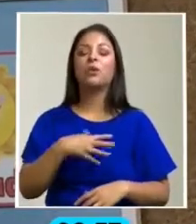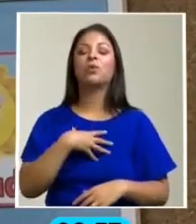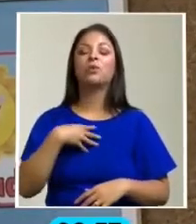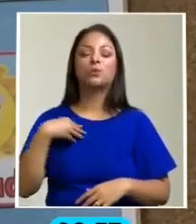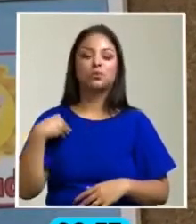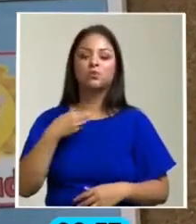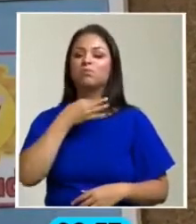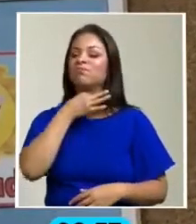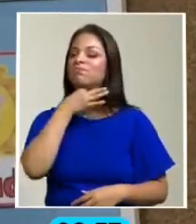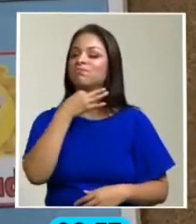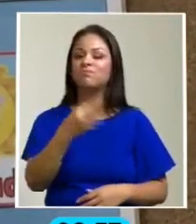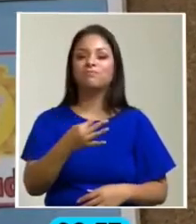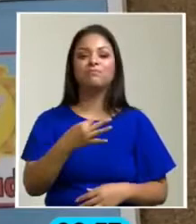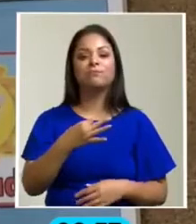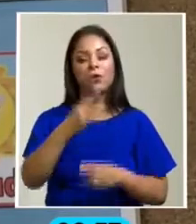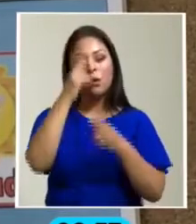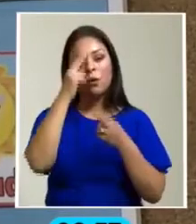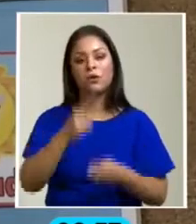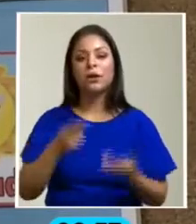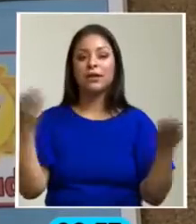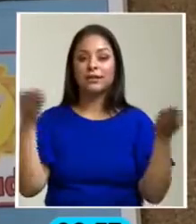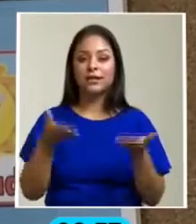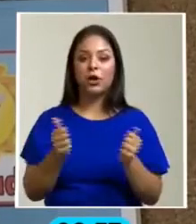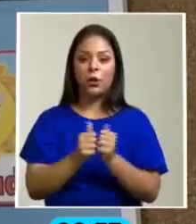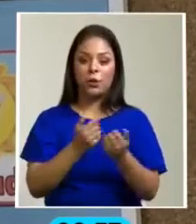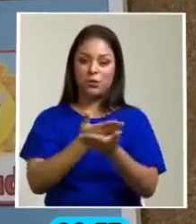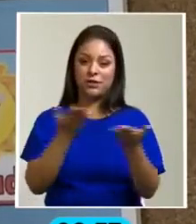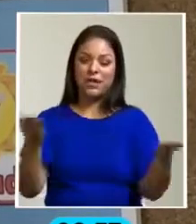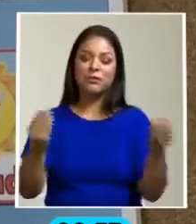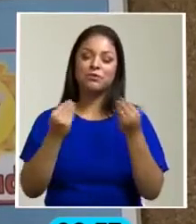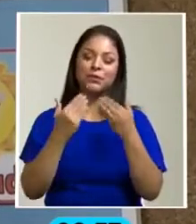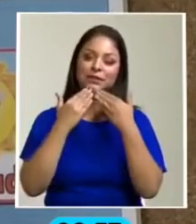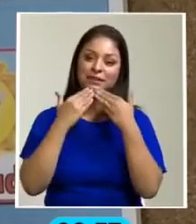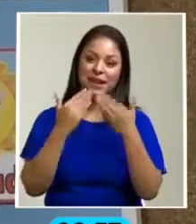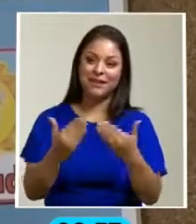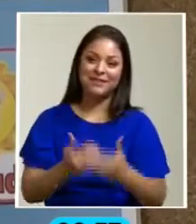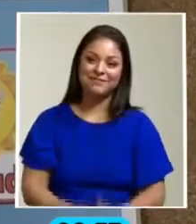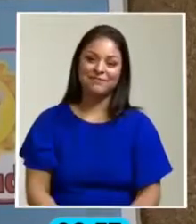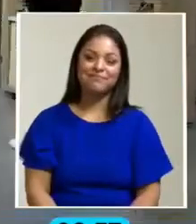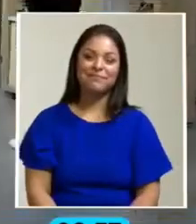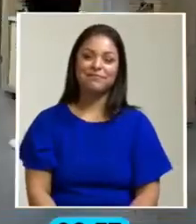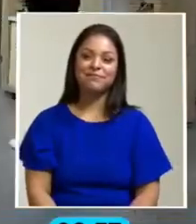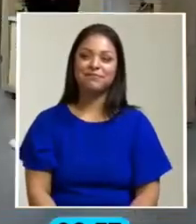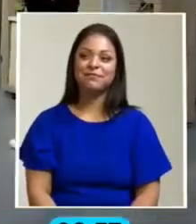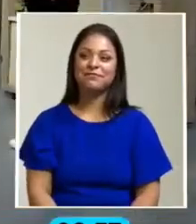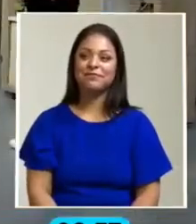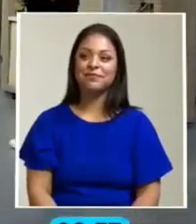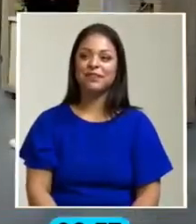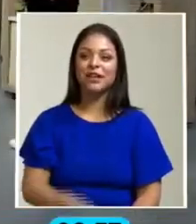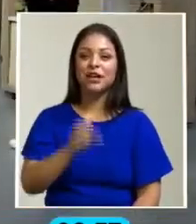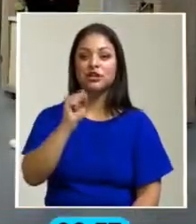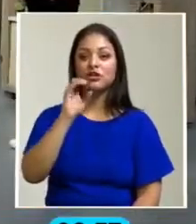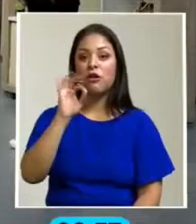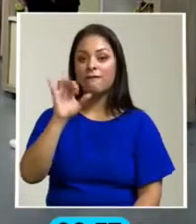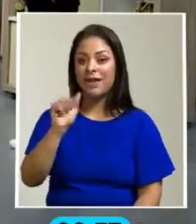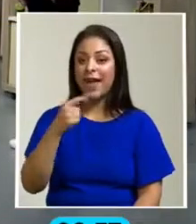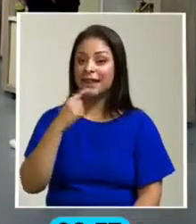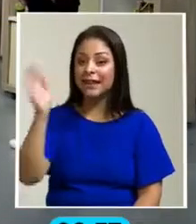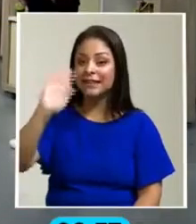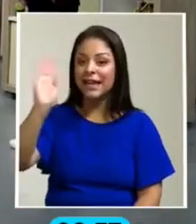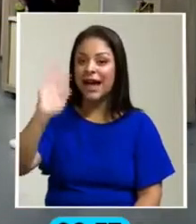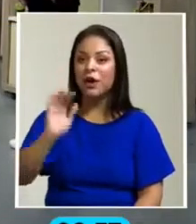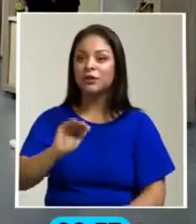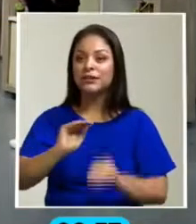placer y un honor estar aquí con todos ustedes. Muchas, muchas, muchas gracias. Sofía, dígale chao a los niños y niñas